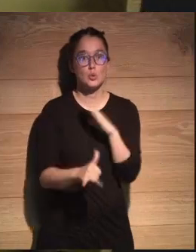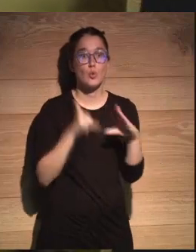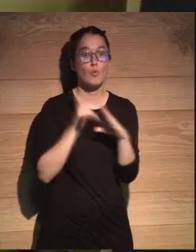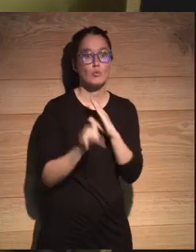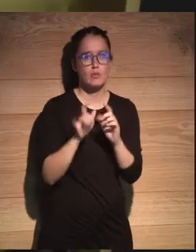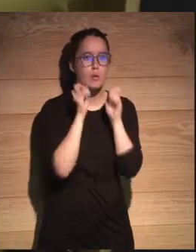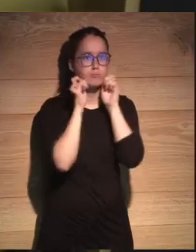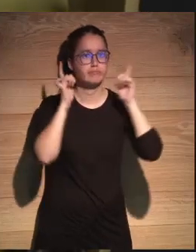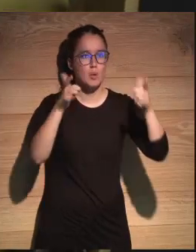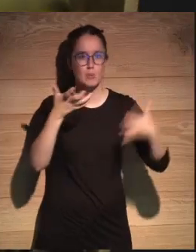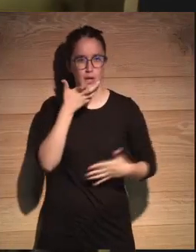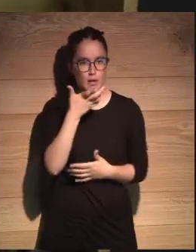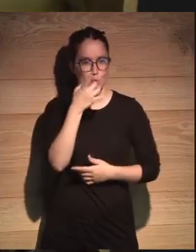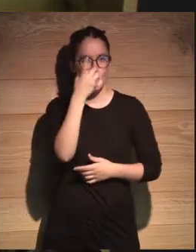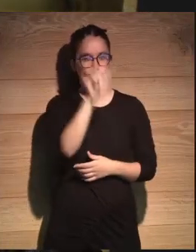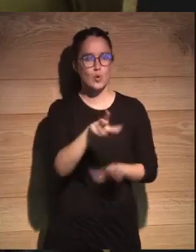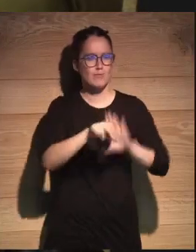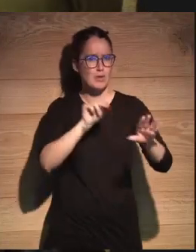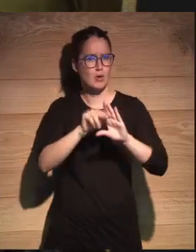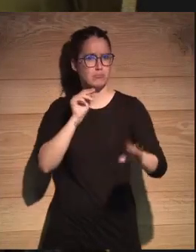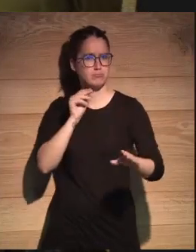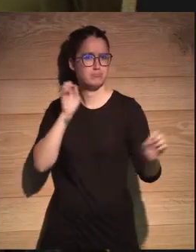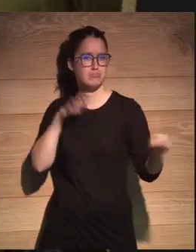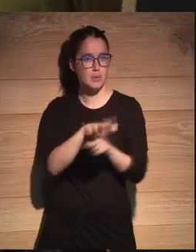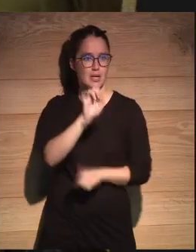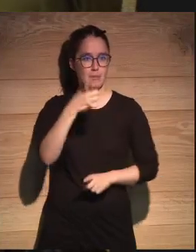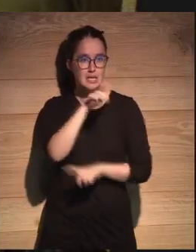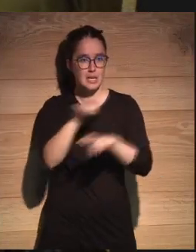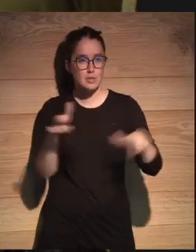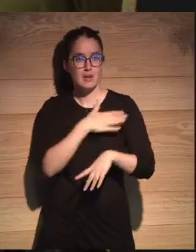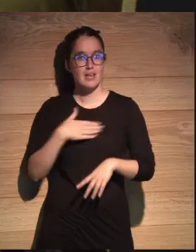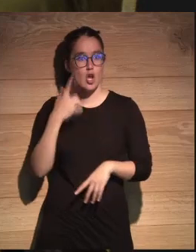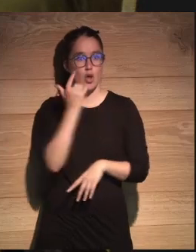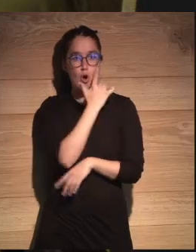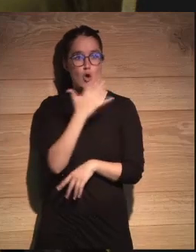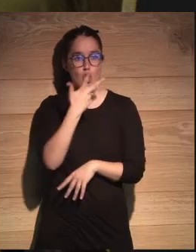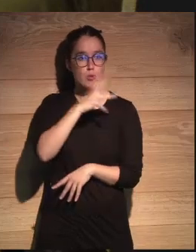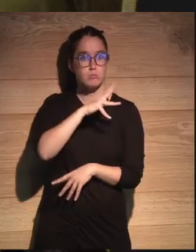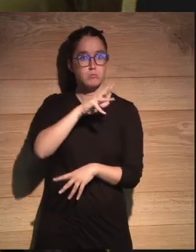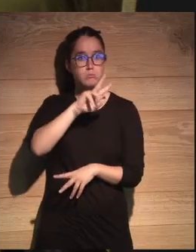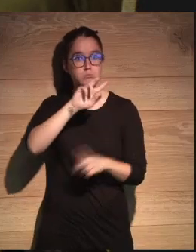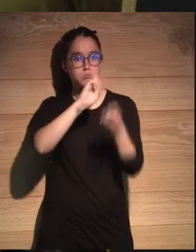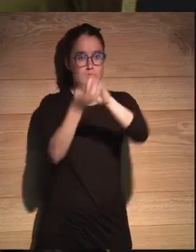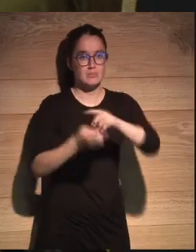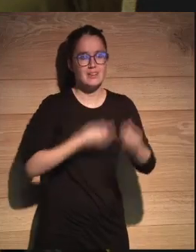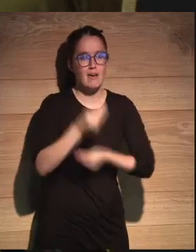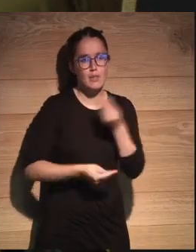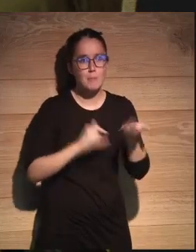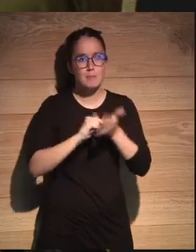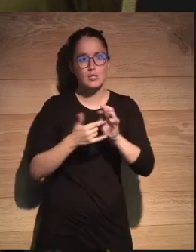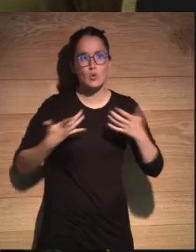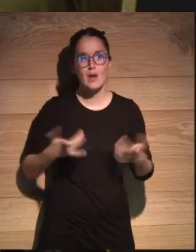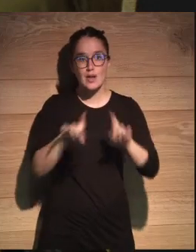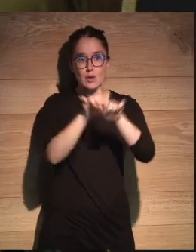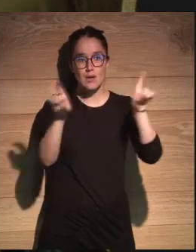Entonces descubrimos, por ejemplo, que uno de los vídeos más vistos, la gente quiere cambiar el color de los ojos. Y recurren al siguiente método. Hay